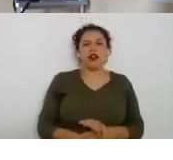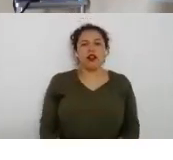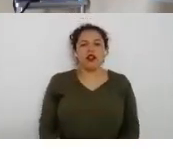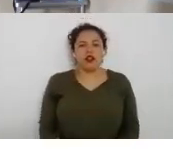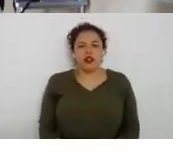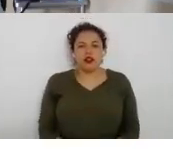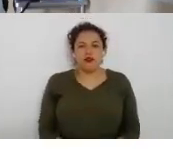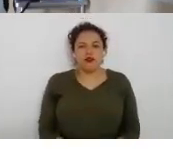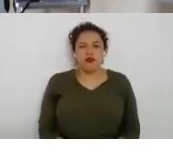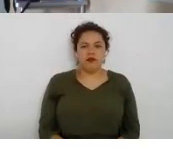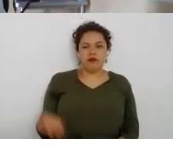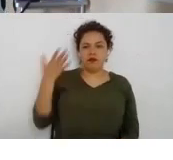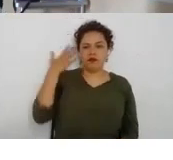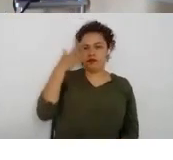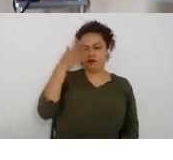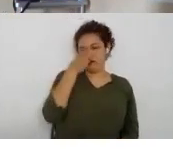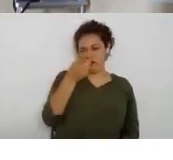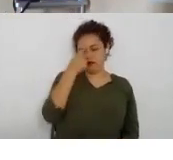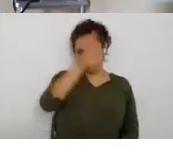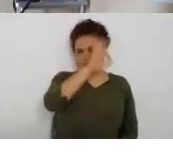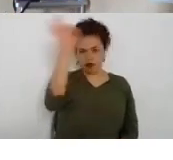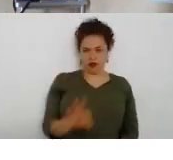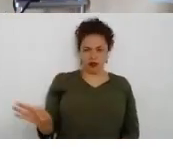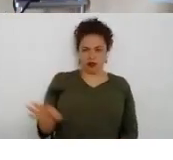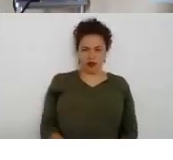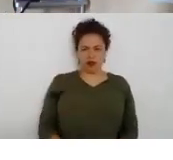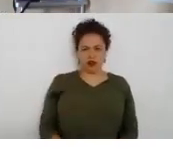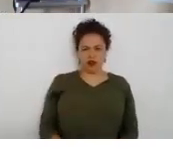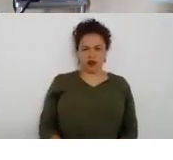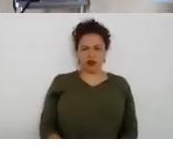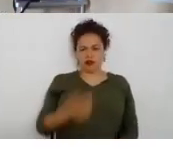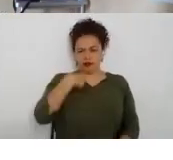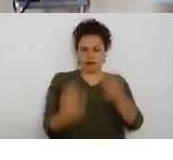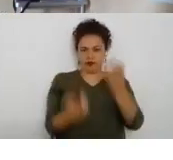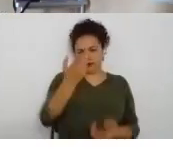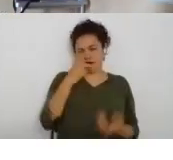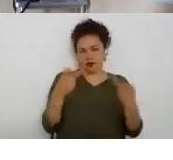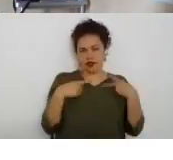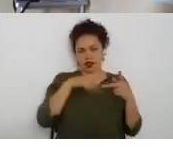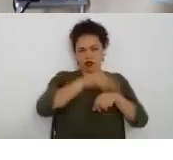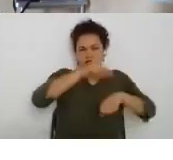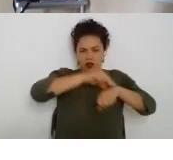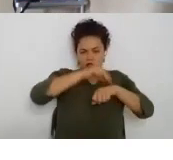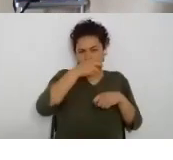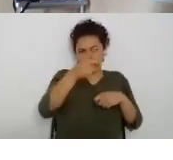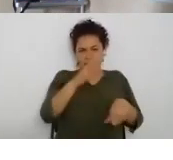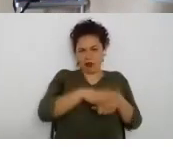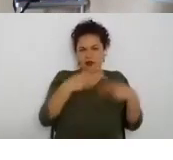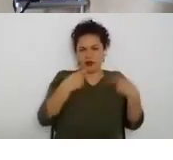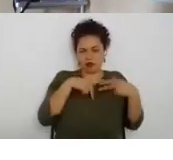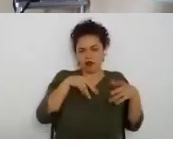Hace un momento comentaban lo del porcentaje, ¿no? Cuando hablamos de quemaduras, normalmente los doctores y demás, paramédicos, hablan